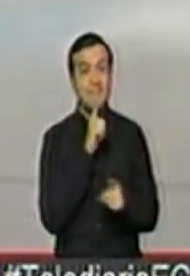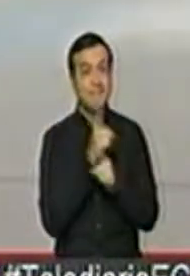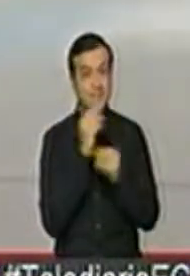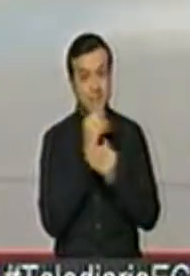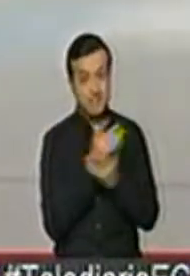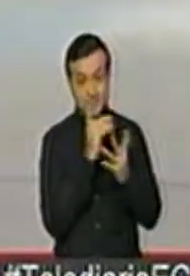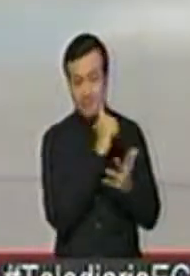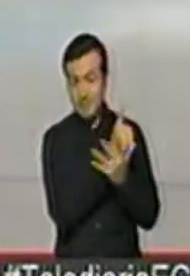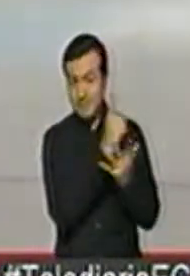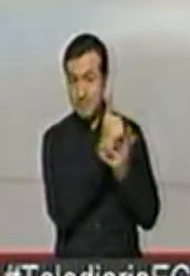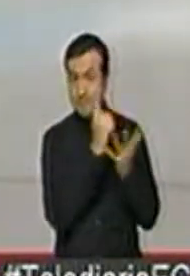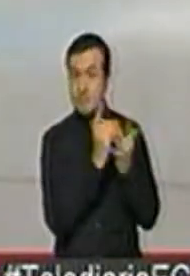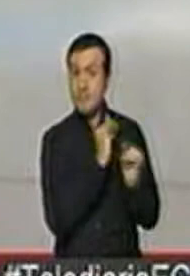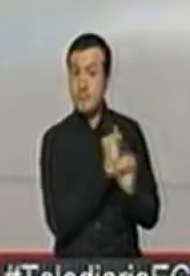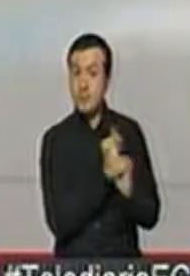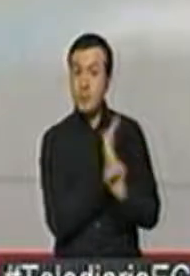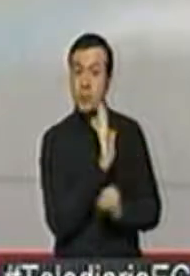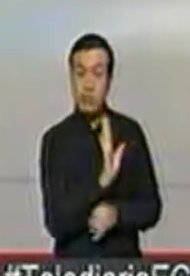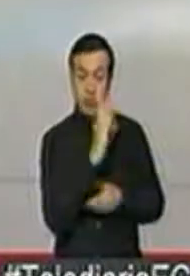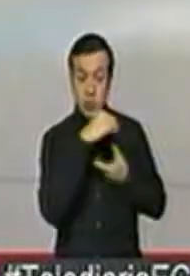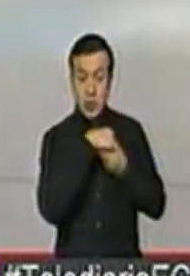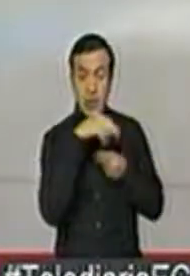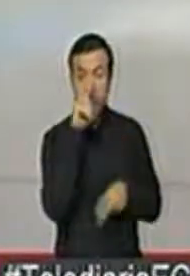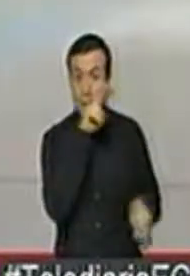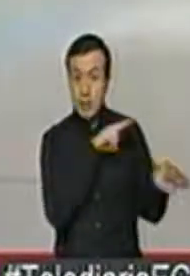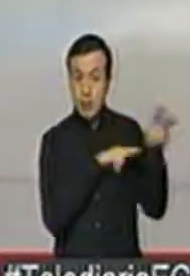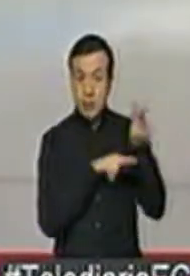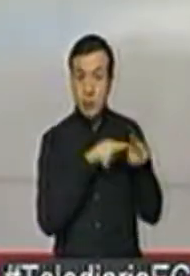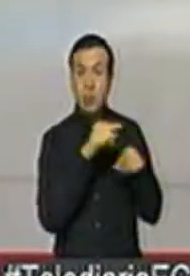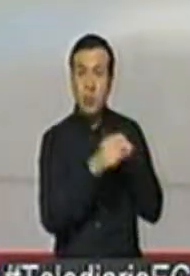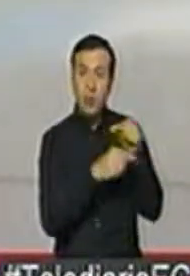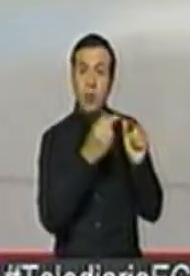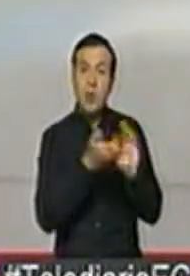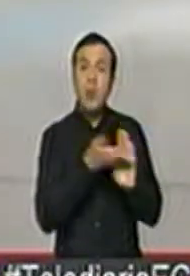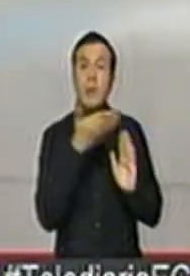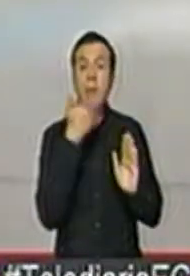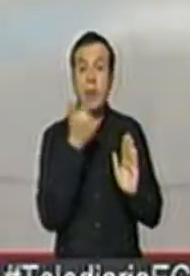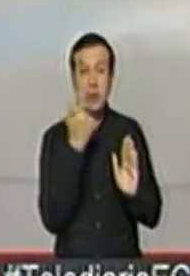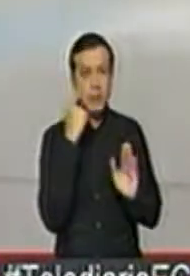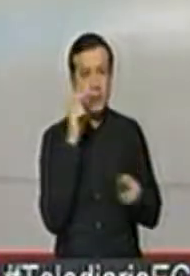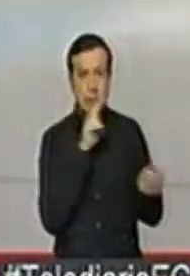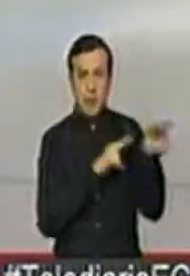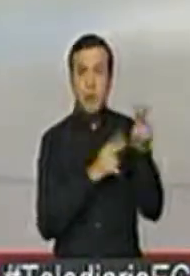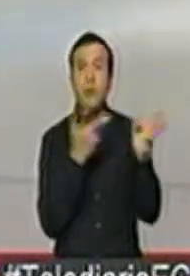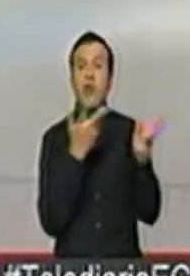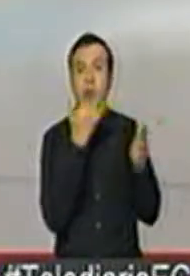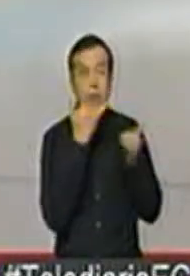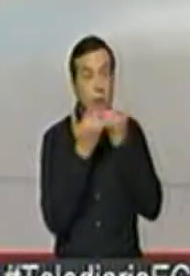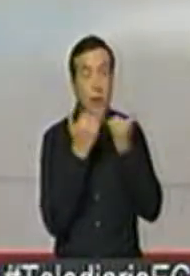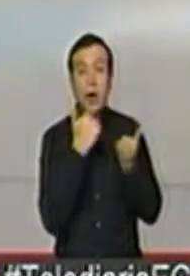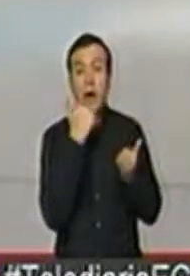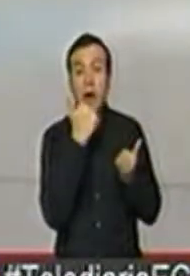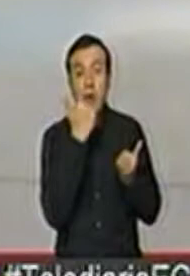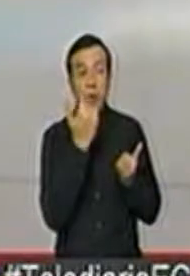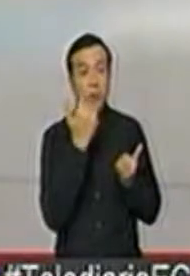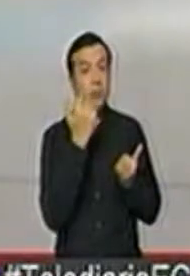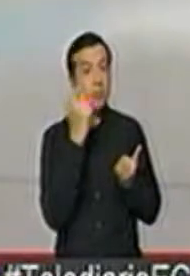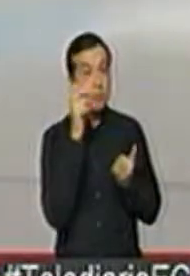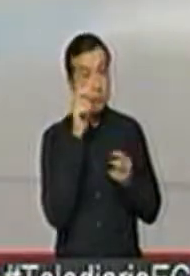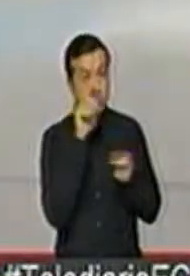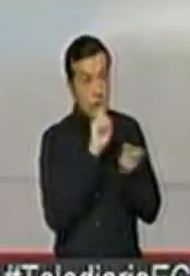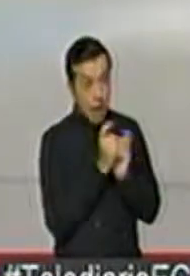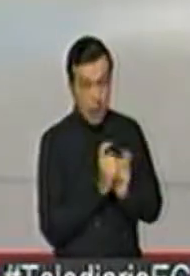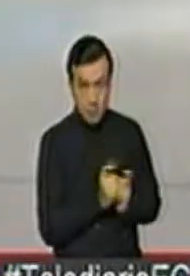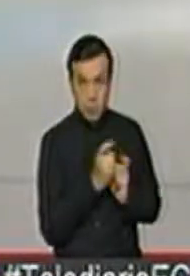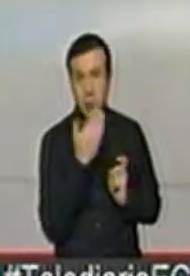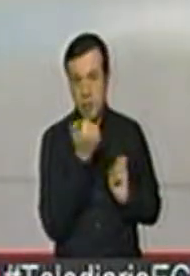cada institución y que nos da un margen a la mejora. Tenemos que saber dónde estamos más débiles, claro, o dónde estamos más fuertes. La idea también es de